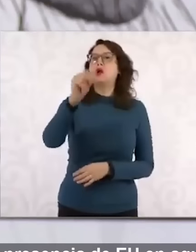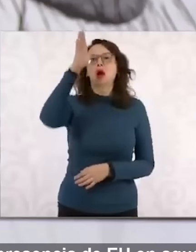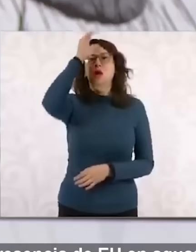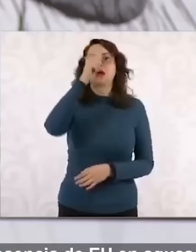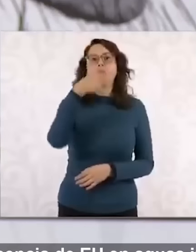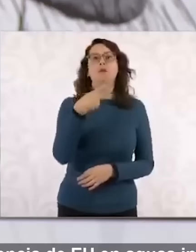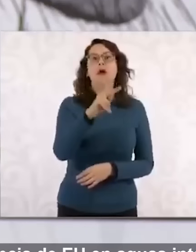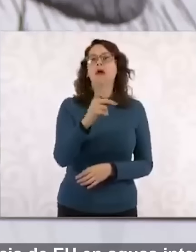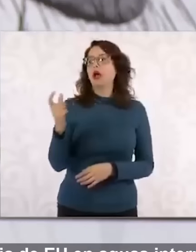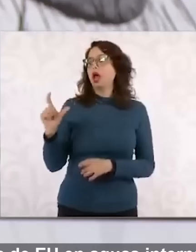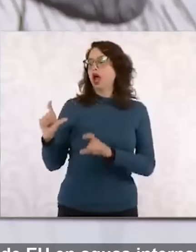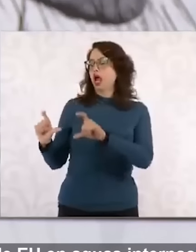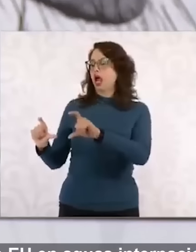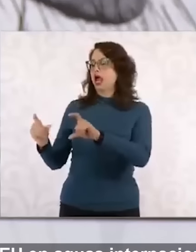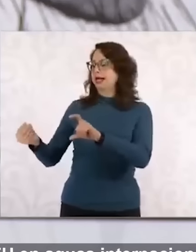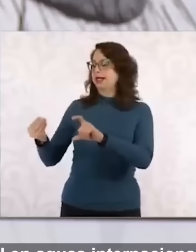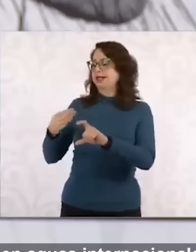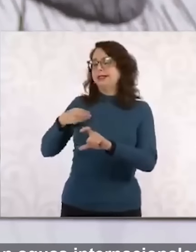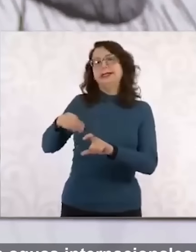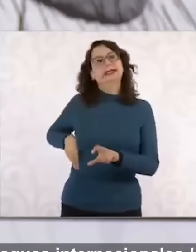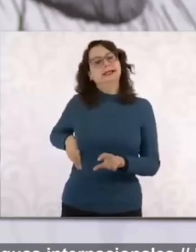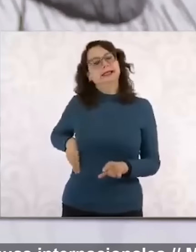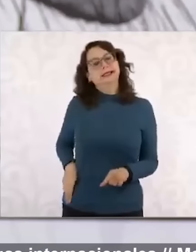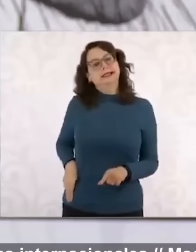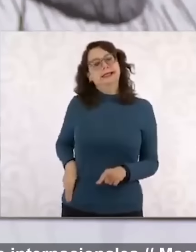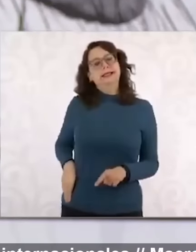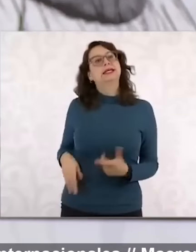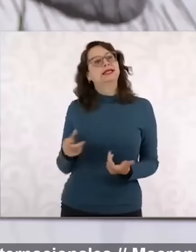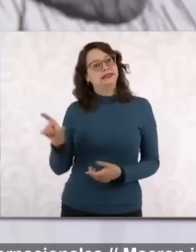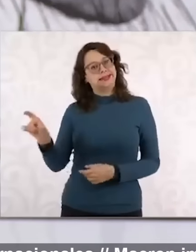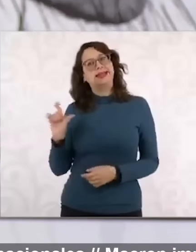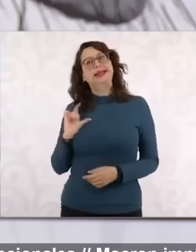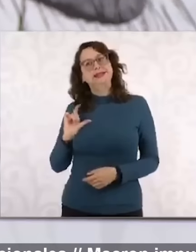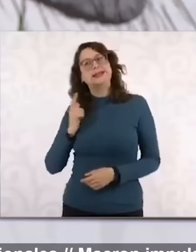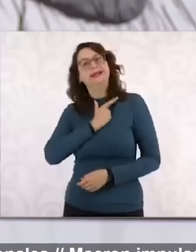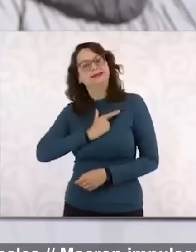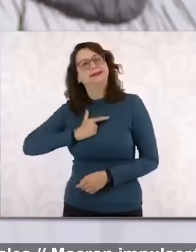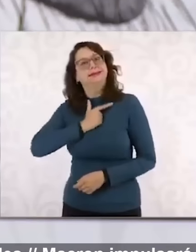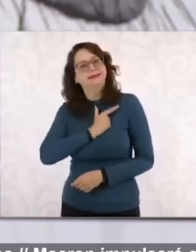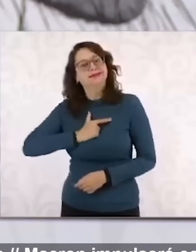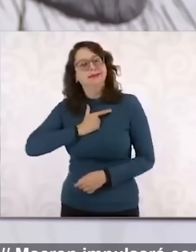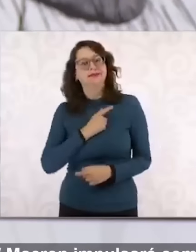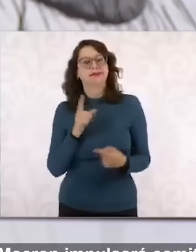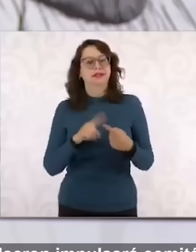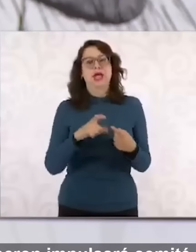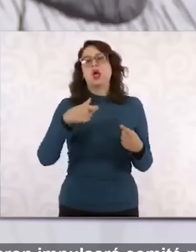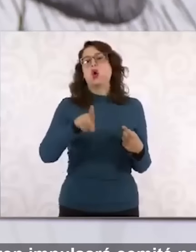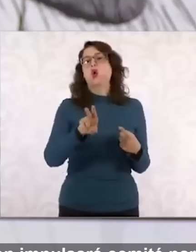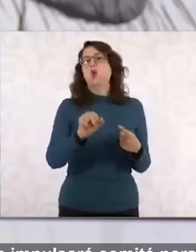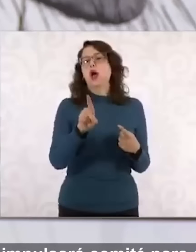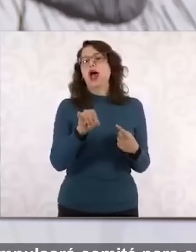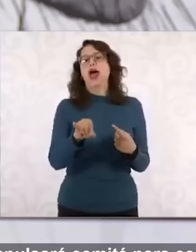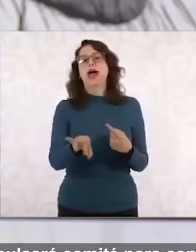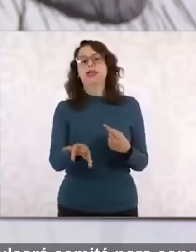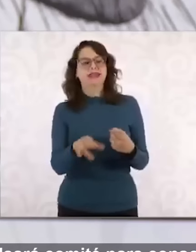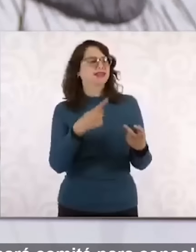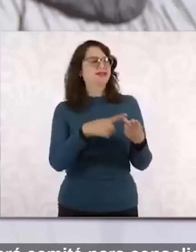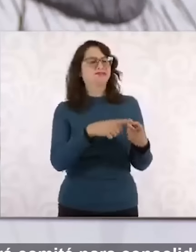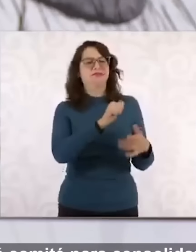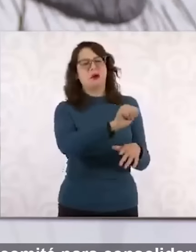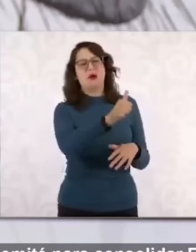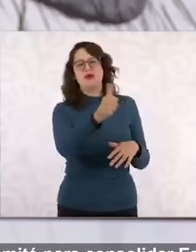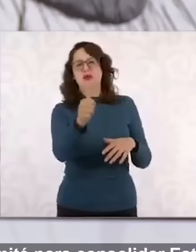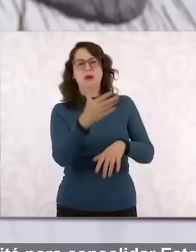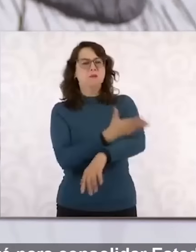ellos. Vimos a Cuadri cómo fue a pedir su tarjeta de adulto mayor, y a muchos